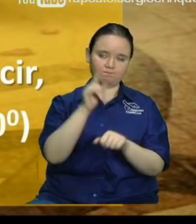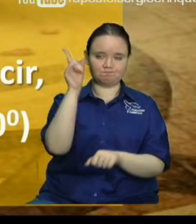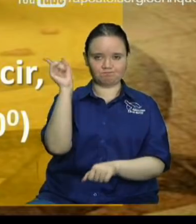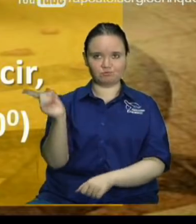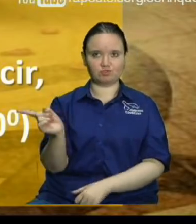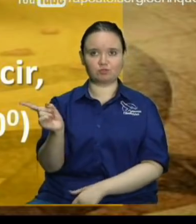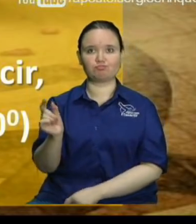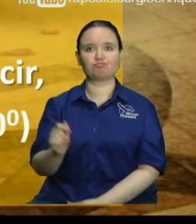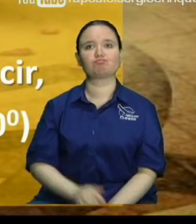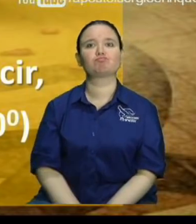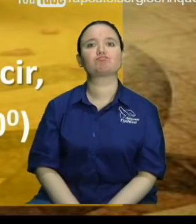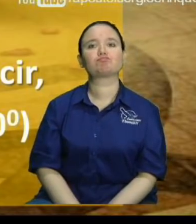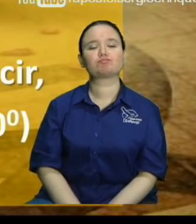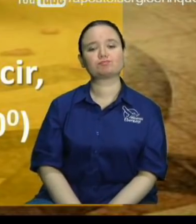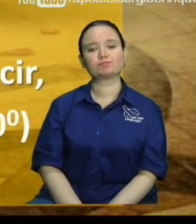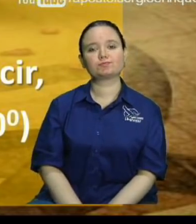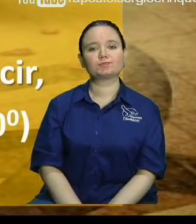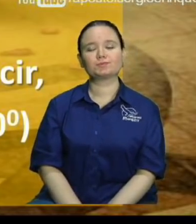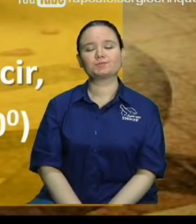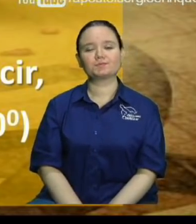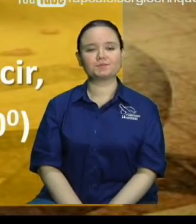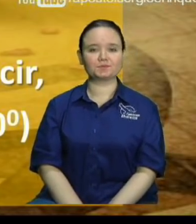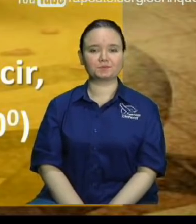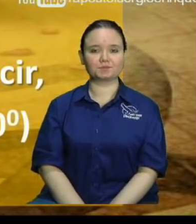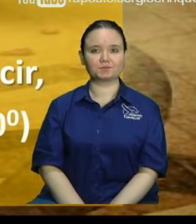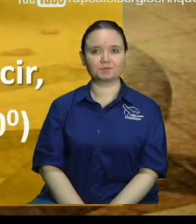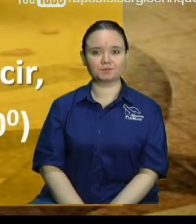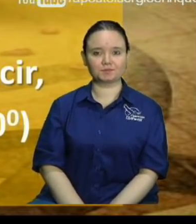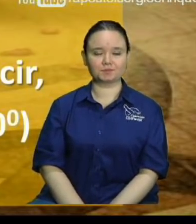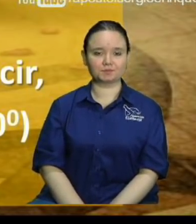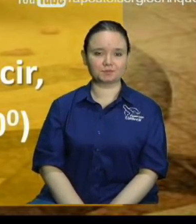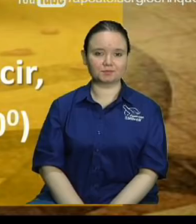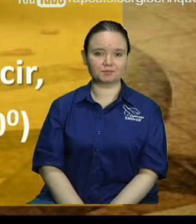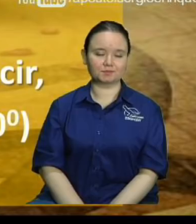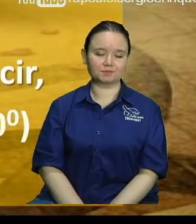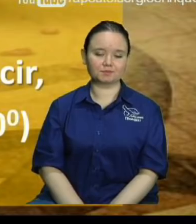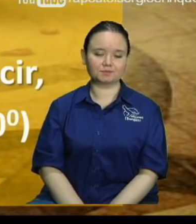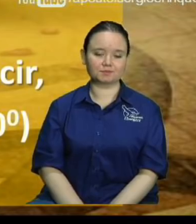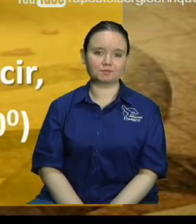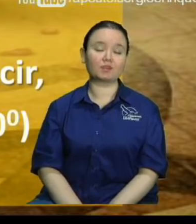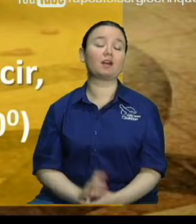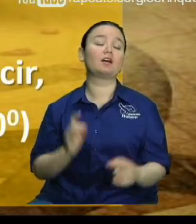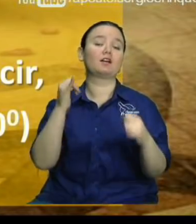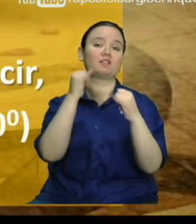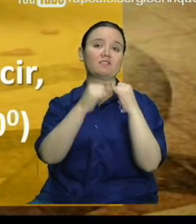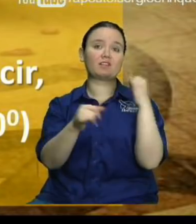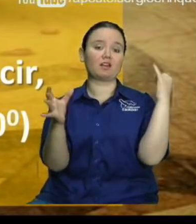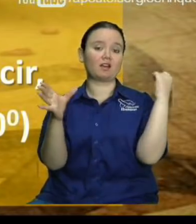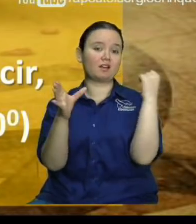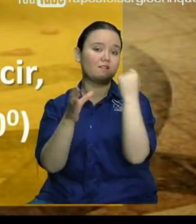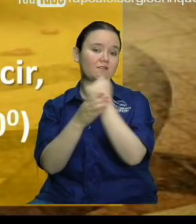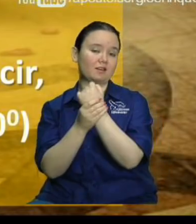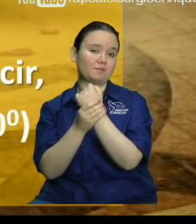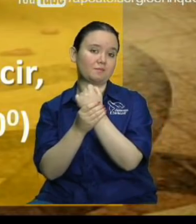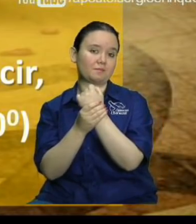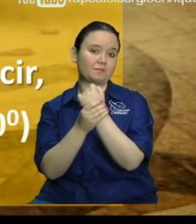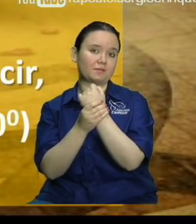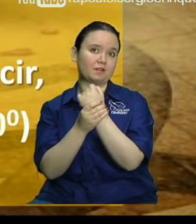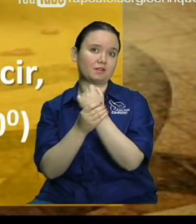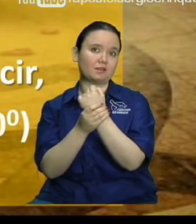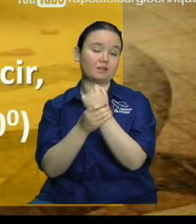dice nada. Serug, Nacor, Taré, hasta que llega Abraham. Abraham es la